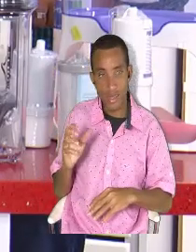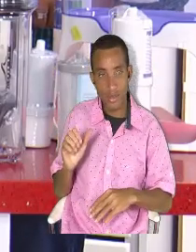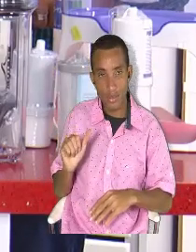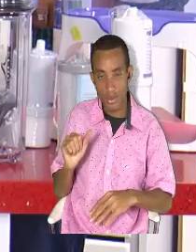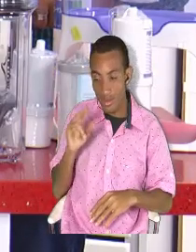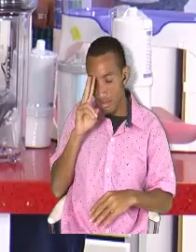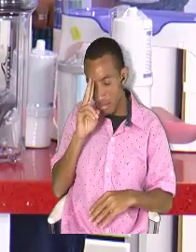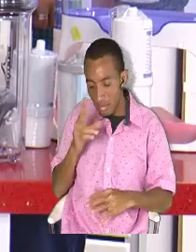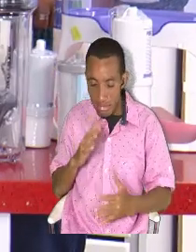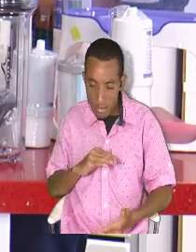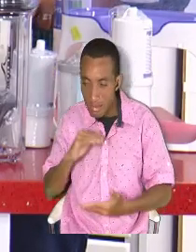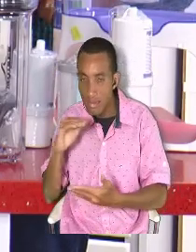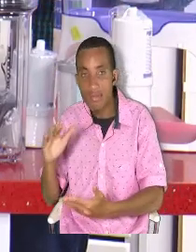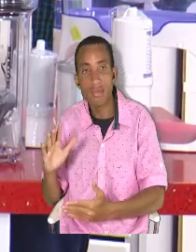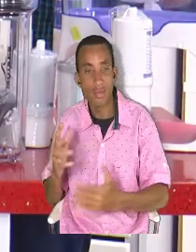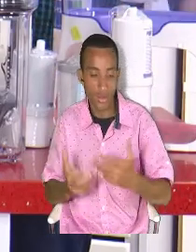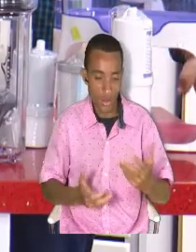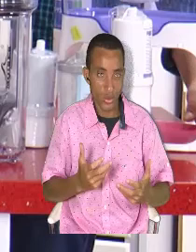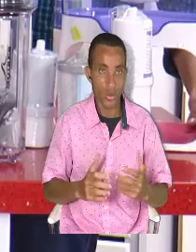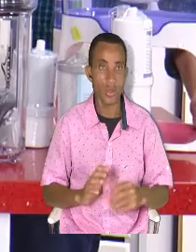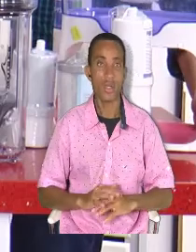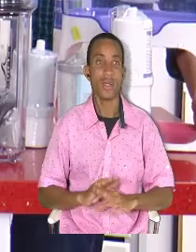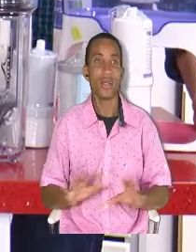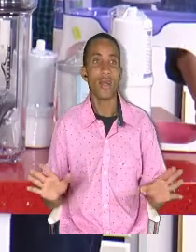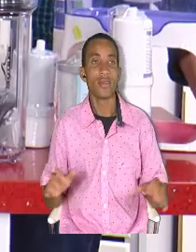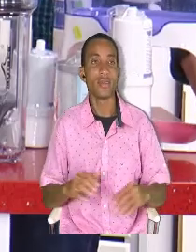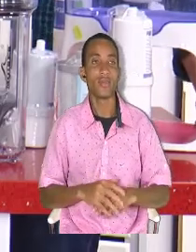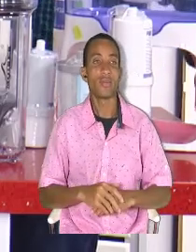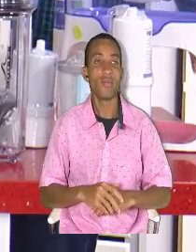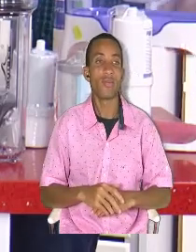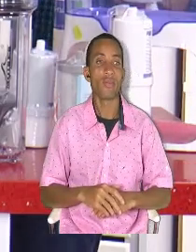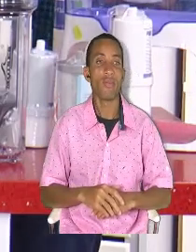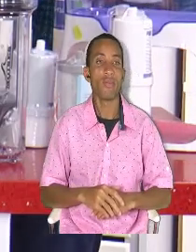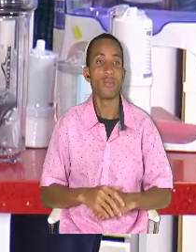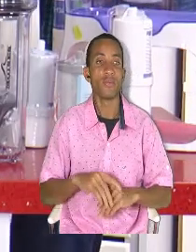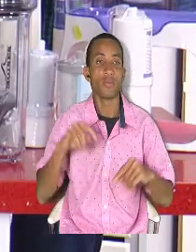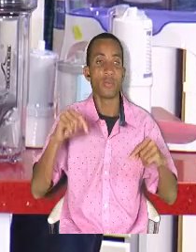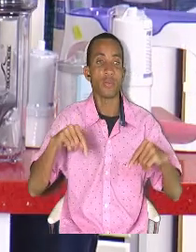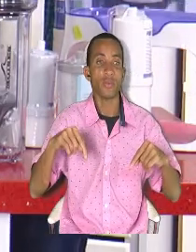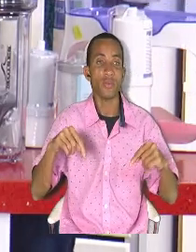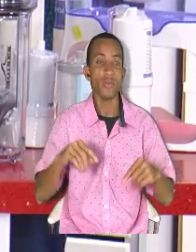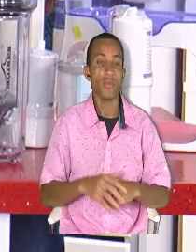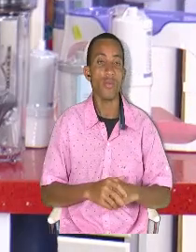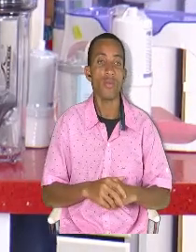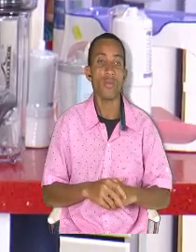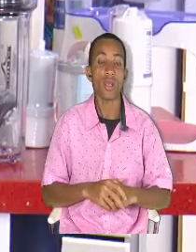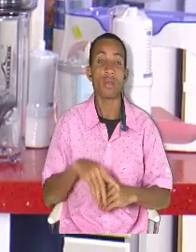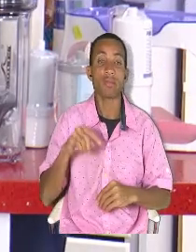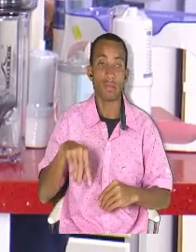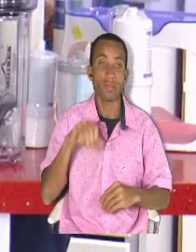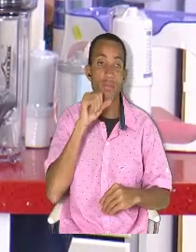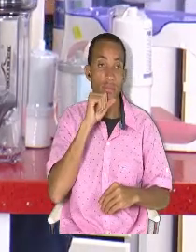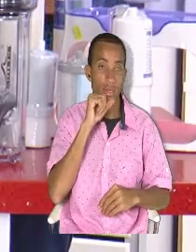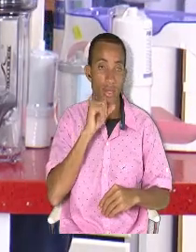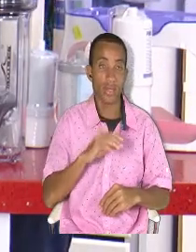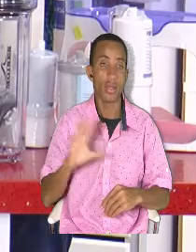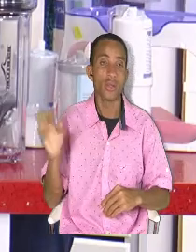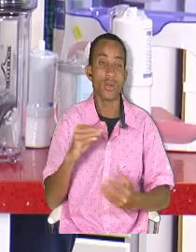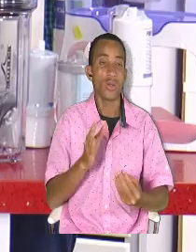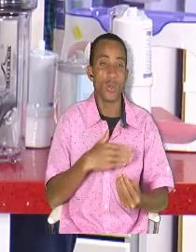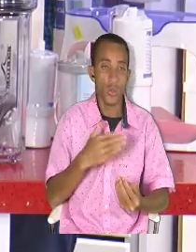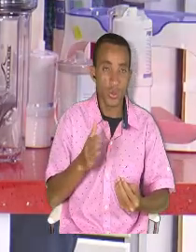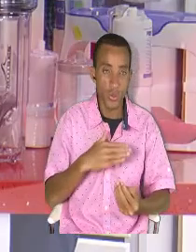Los asados, a mí me quedan bien los asados. Le gusta la barbacoa, Bueno, eso suele pasar mucho en Barranca. La gente le gusta que los asados en la calle,